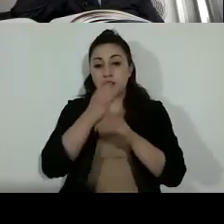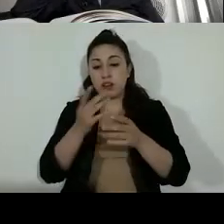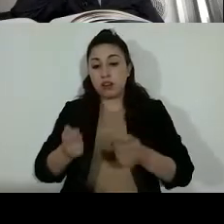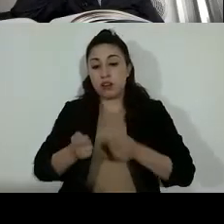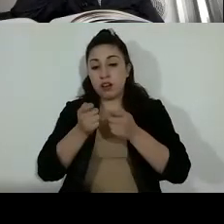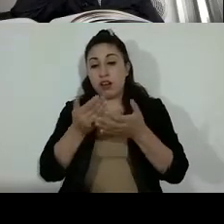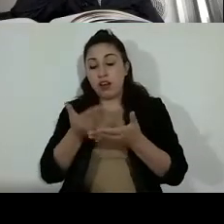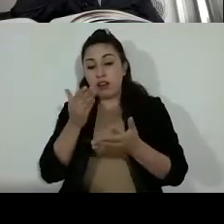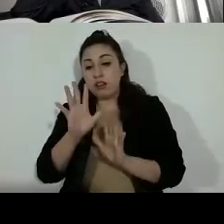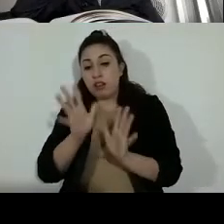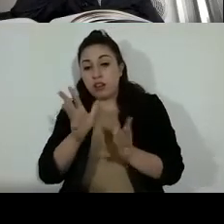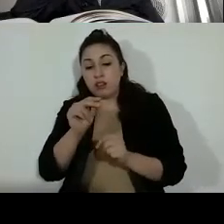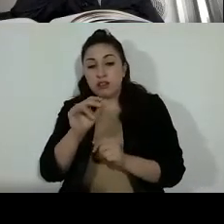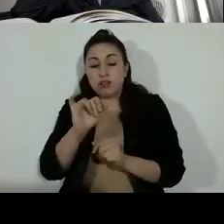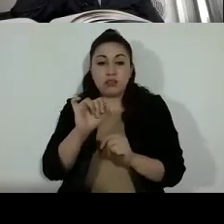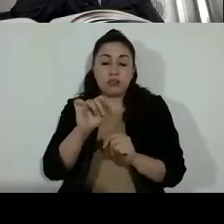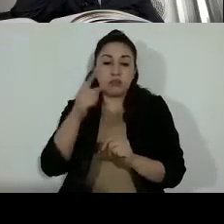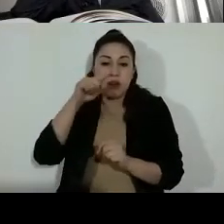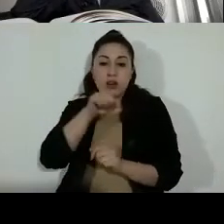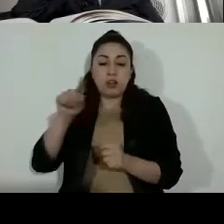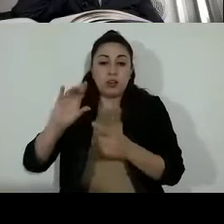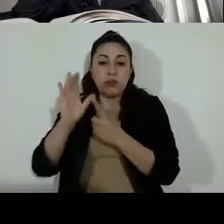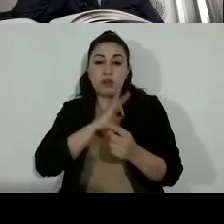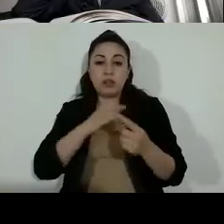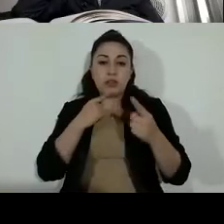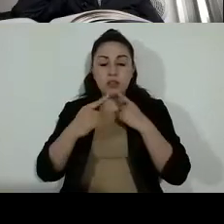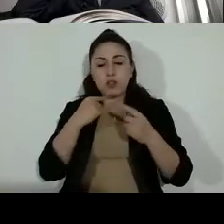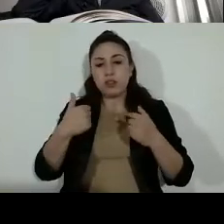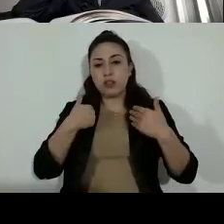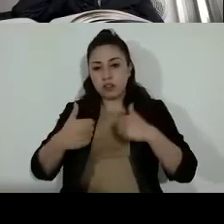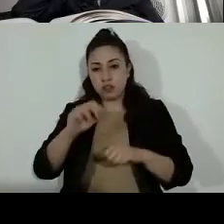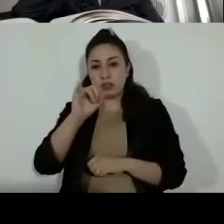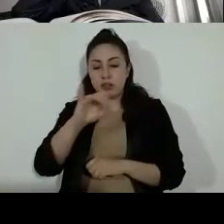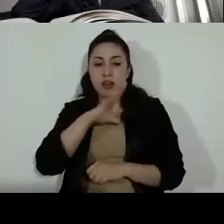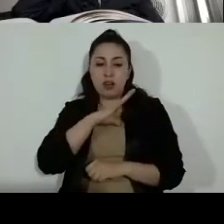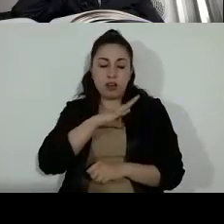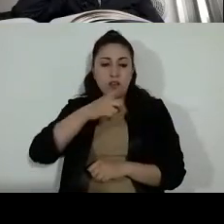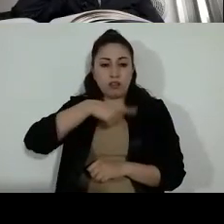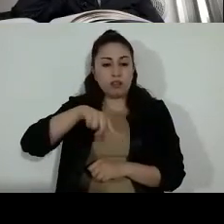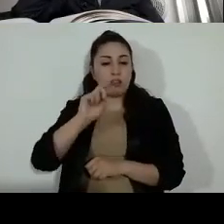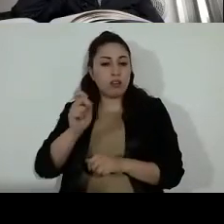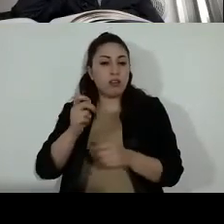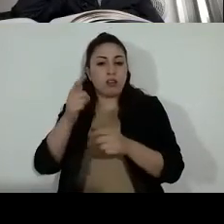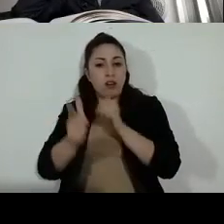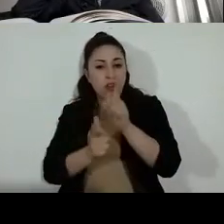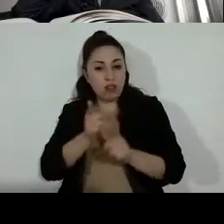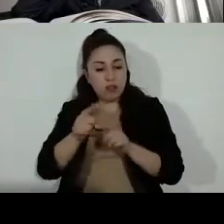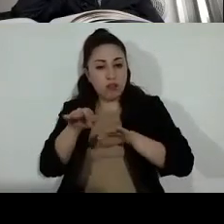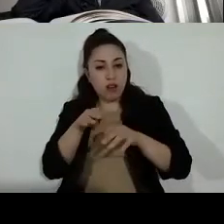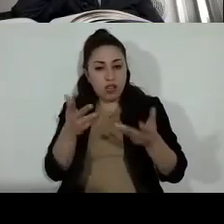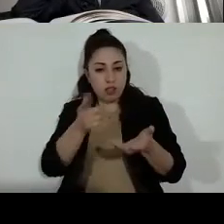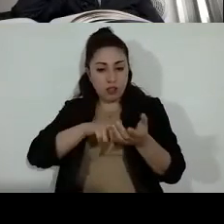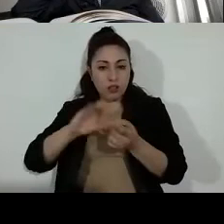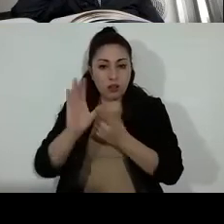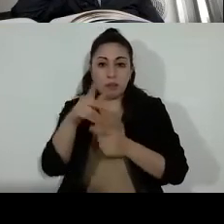bien, y hay que aceptar evidentemente que vamos atrasados, también es importante decir que estamos